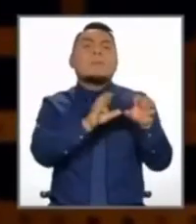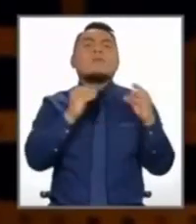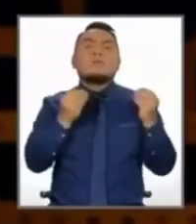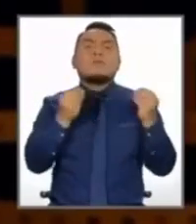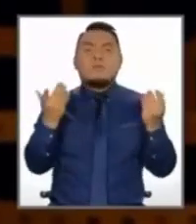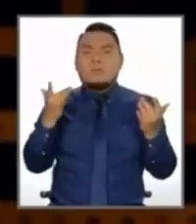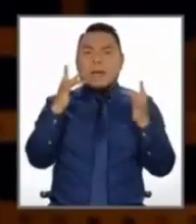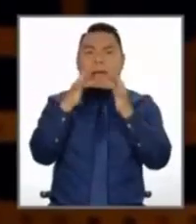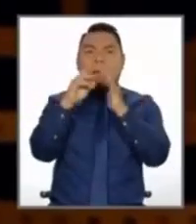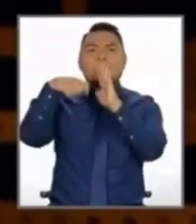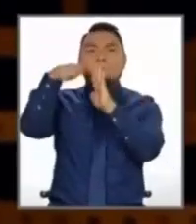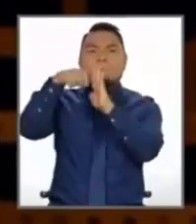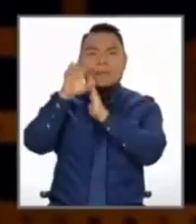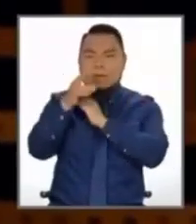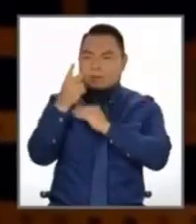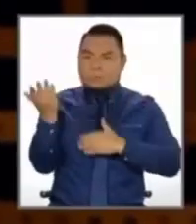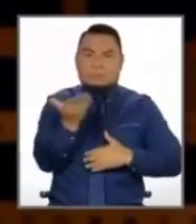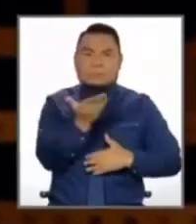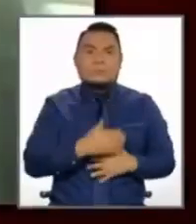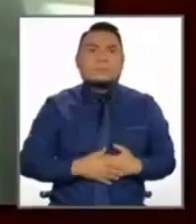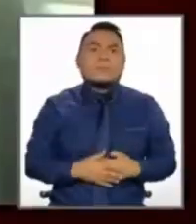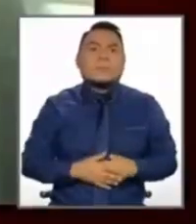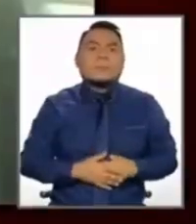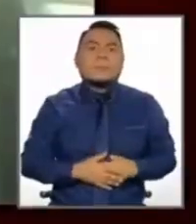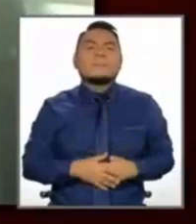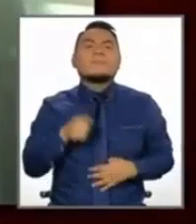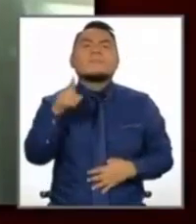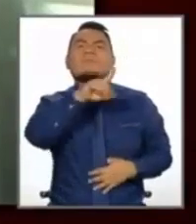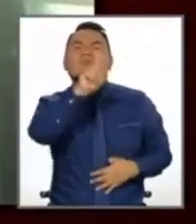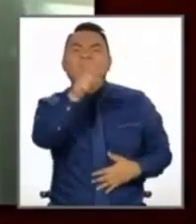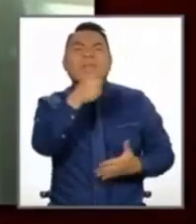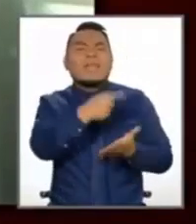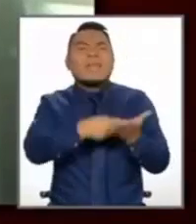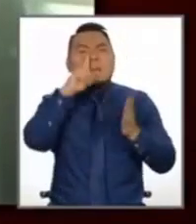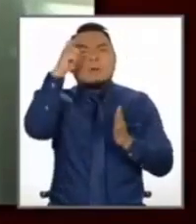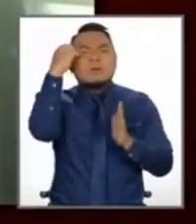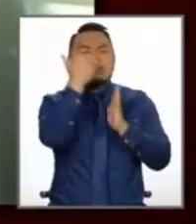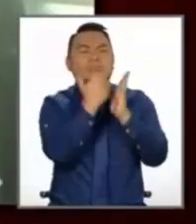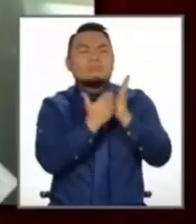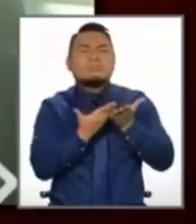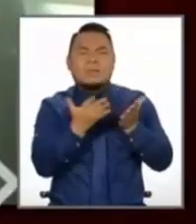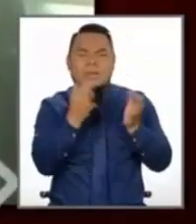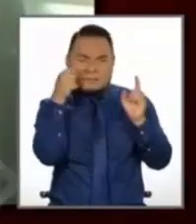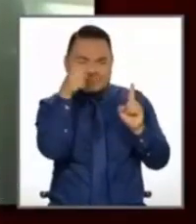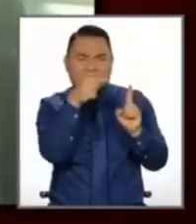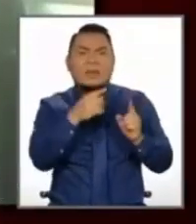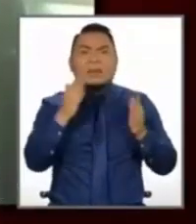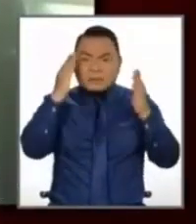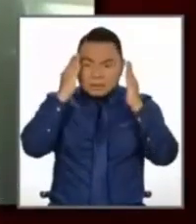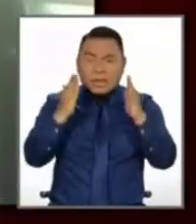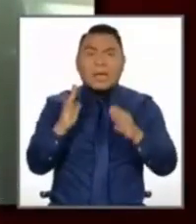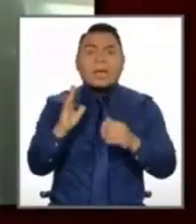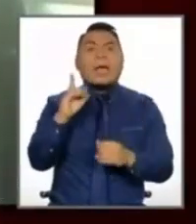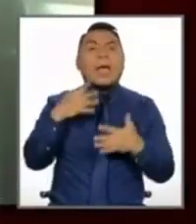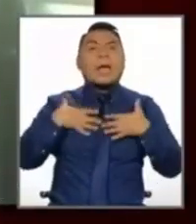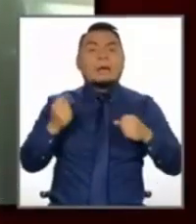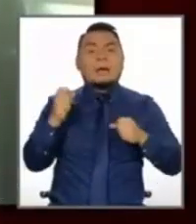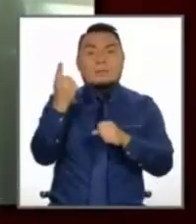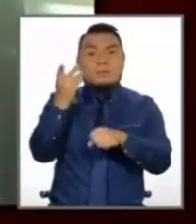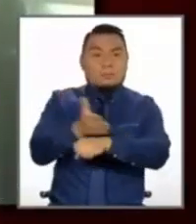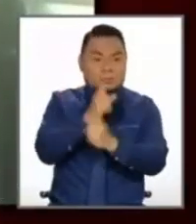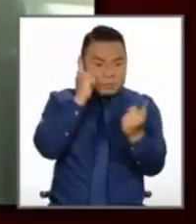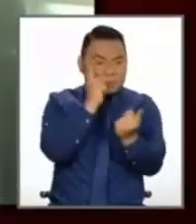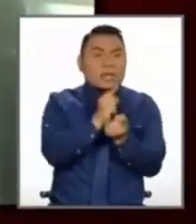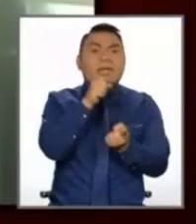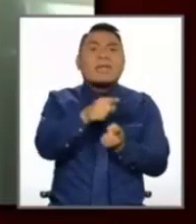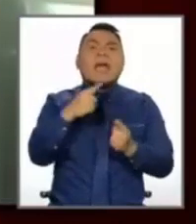a través del video. ¿Qué políticas concretas implementarán respecto a atención primaria de la salud con enfoque de